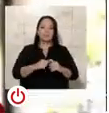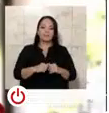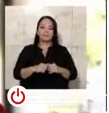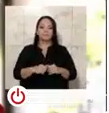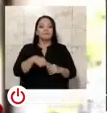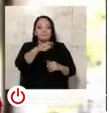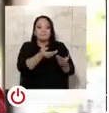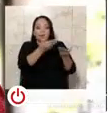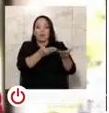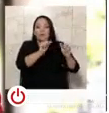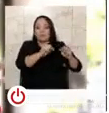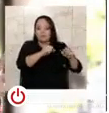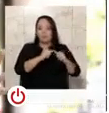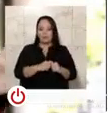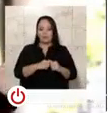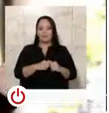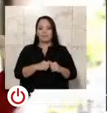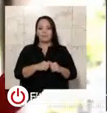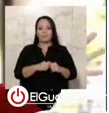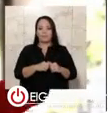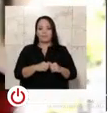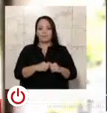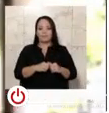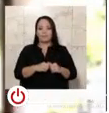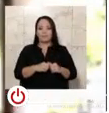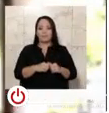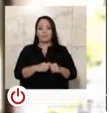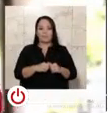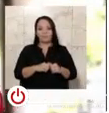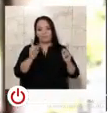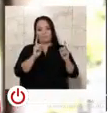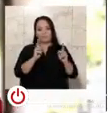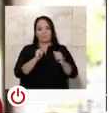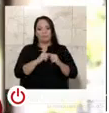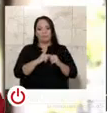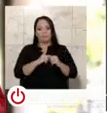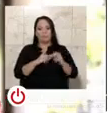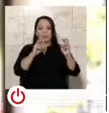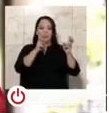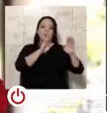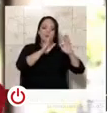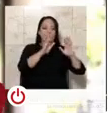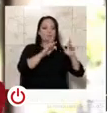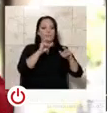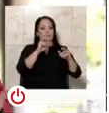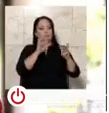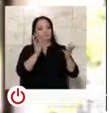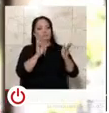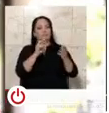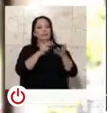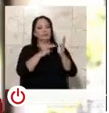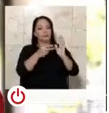da la posibilidad, sin cercenar el derecho de las personas que tengan alguna brecha en el tema digital, esos espacios se van